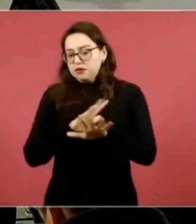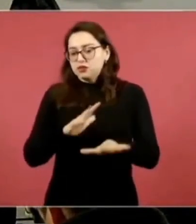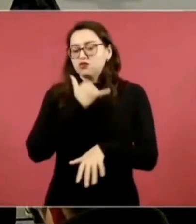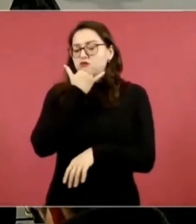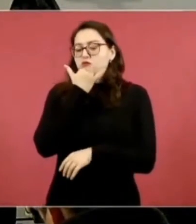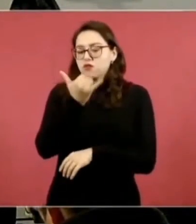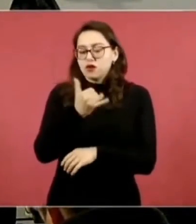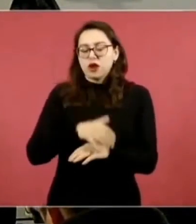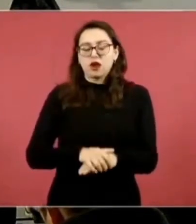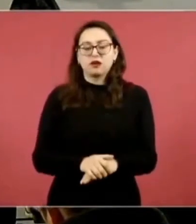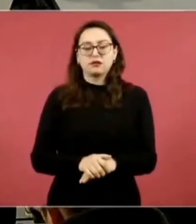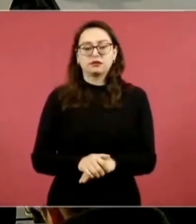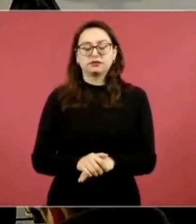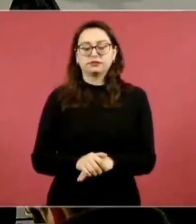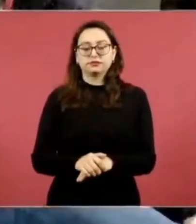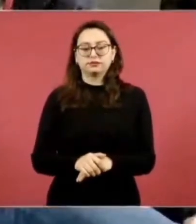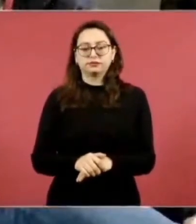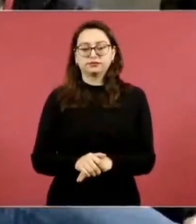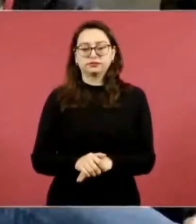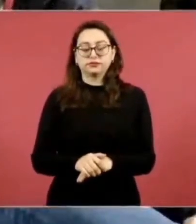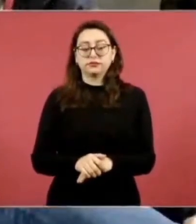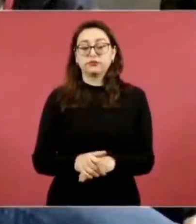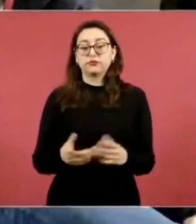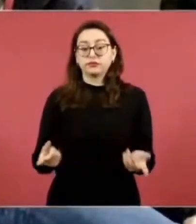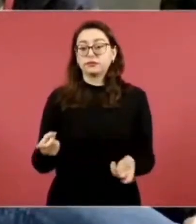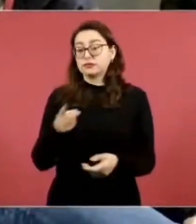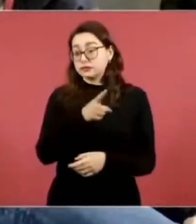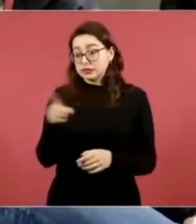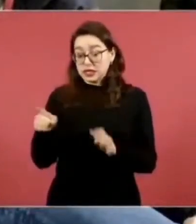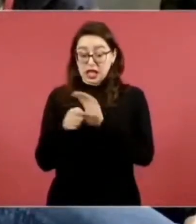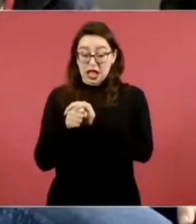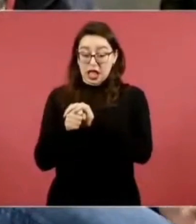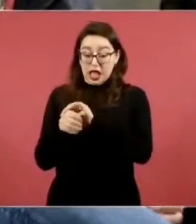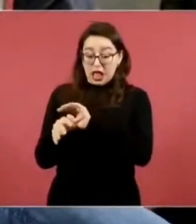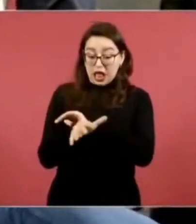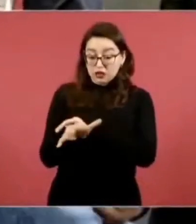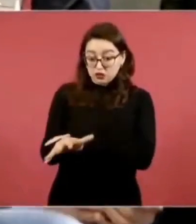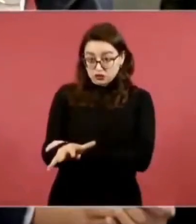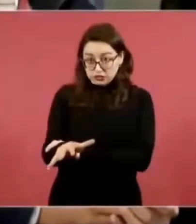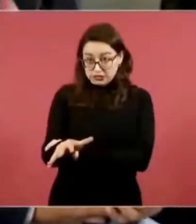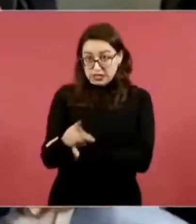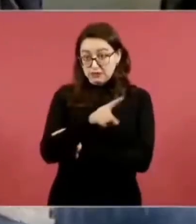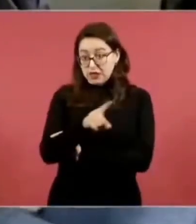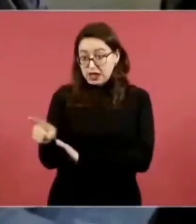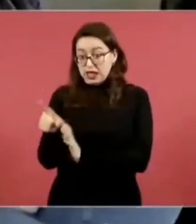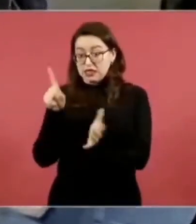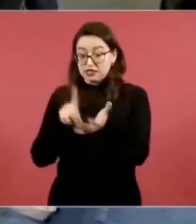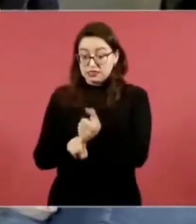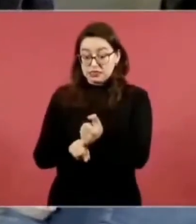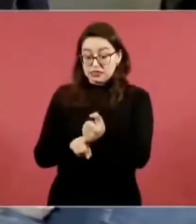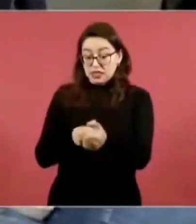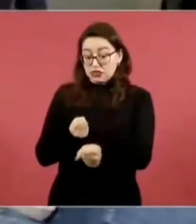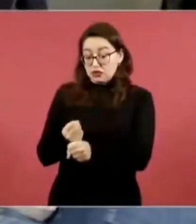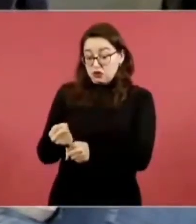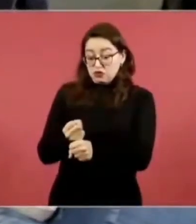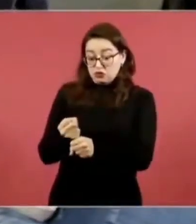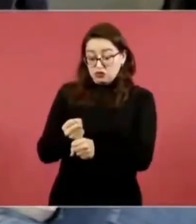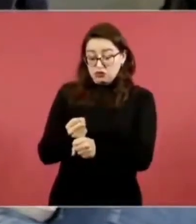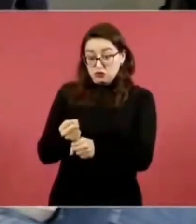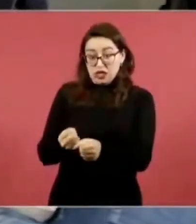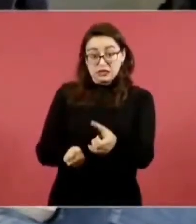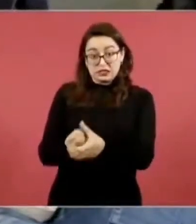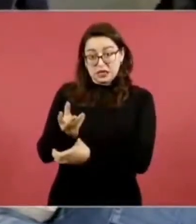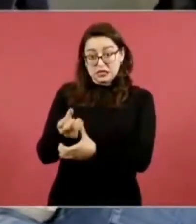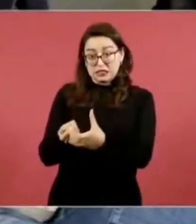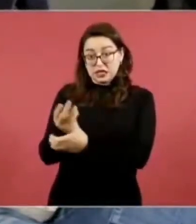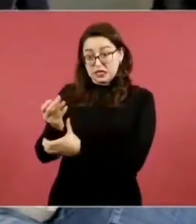la comprobación de que hubo tortura a los acusados y que después el Centro PRO estaba celebrando de que